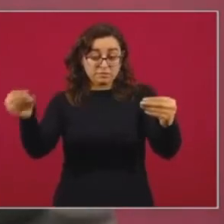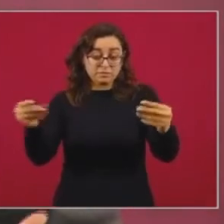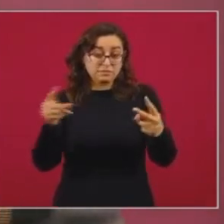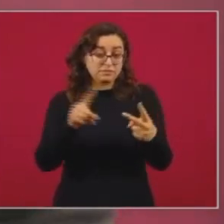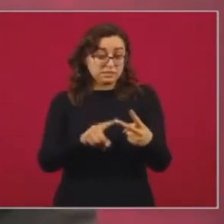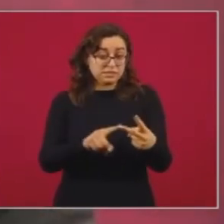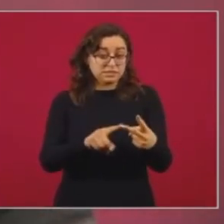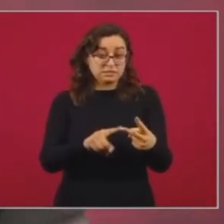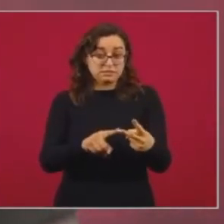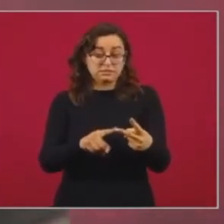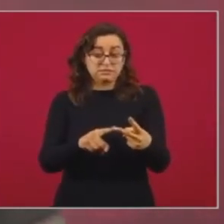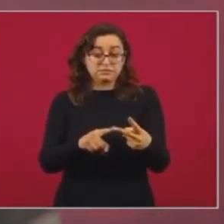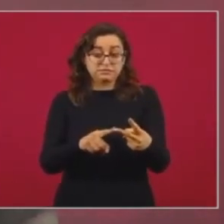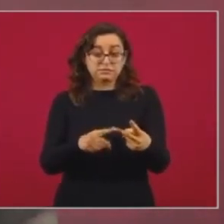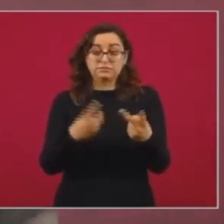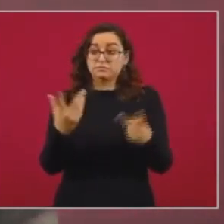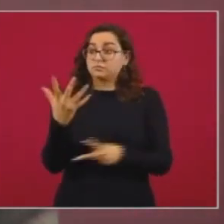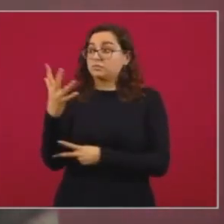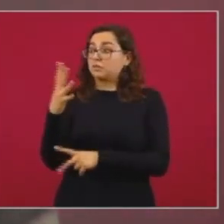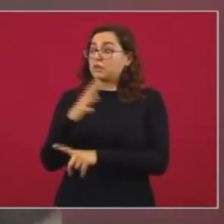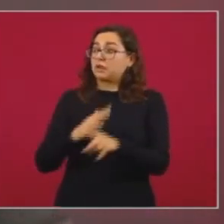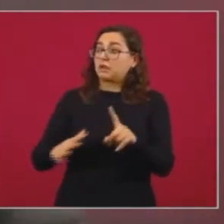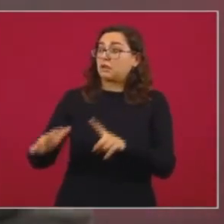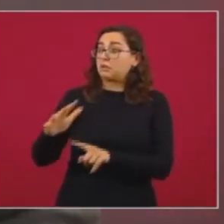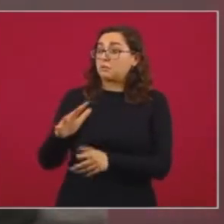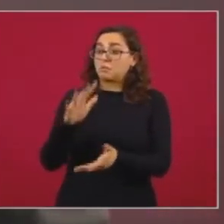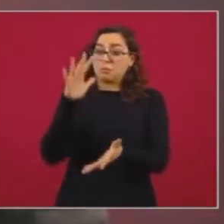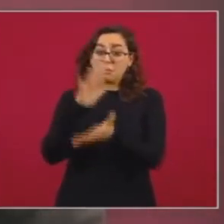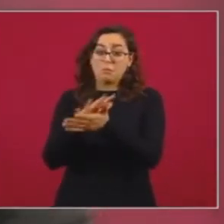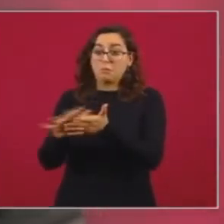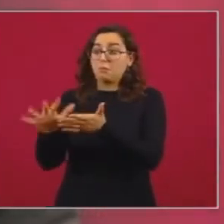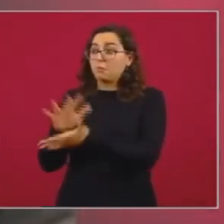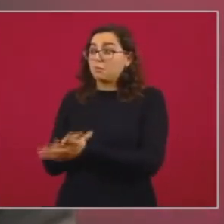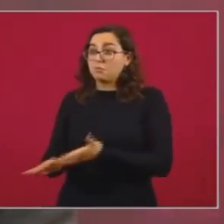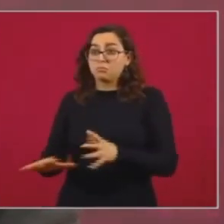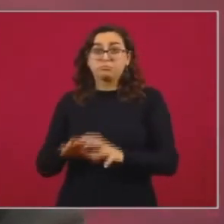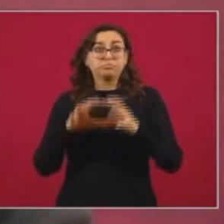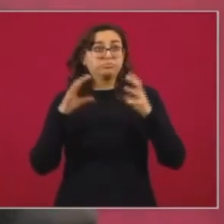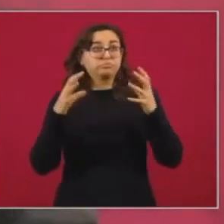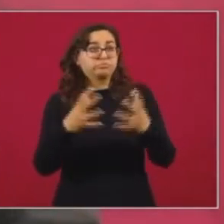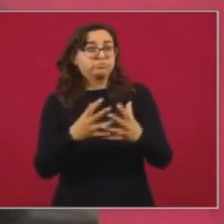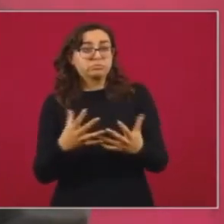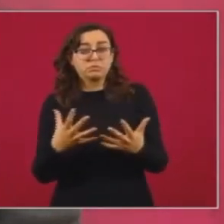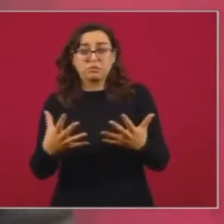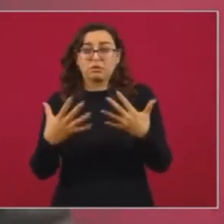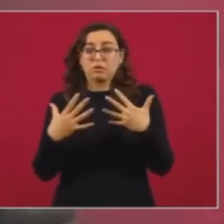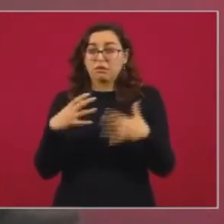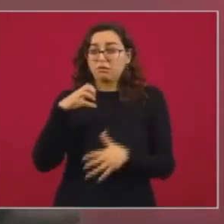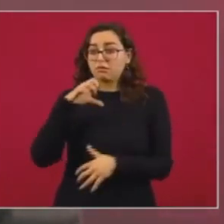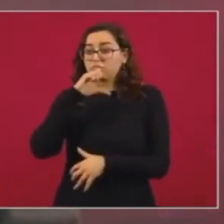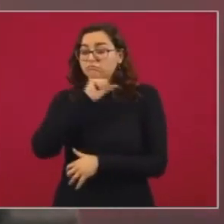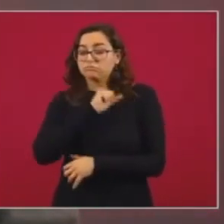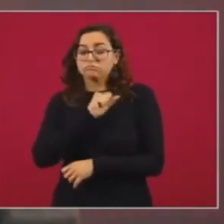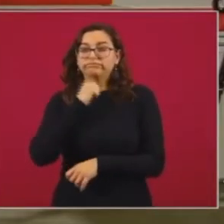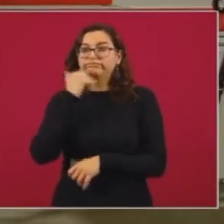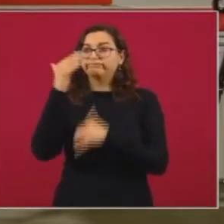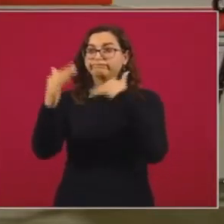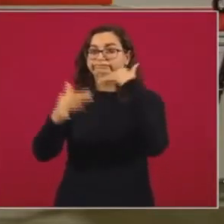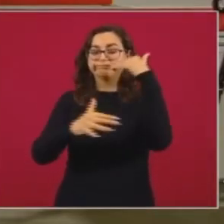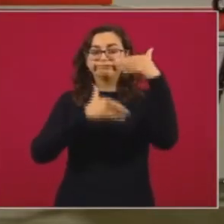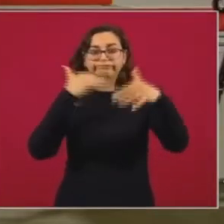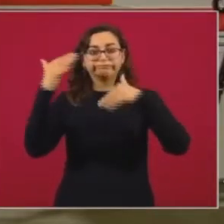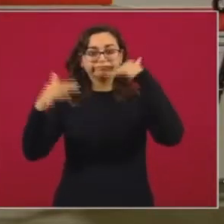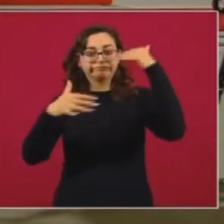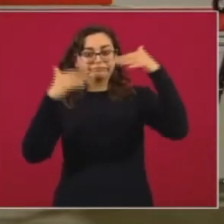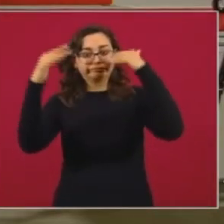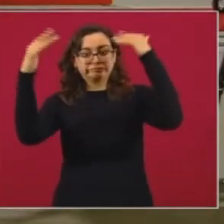caso de la erosión de los ecosistemas, es el caso del calentamiento global, es el caso de la contaminación ambiental, es